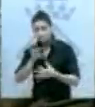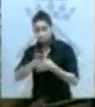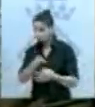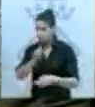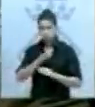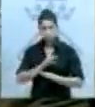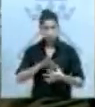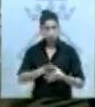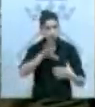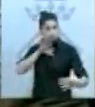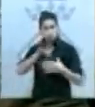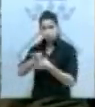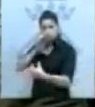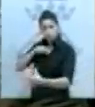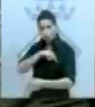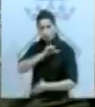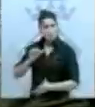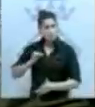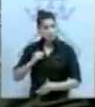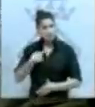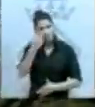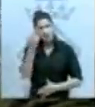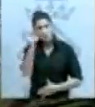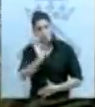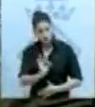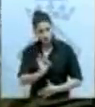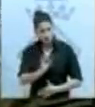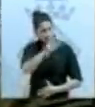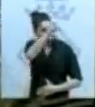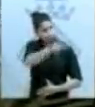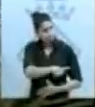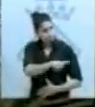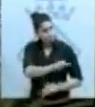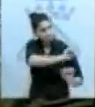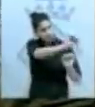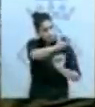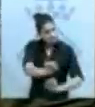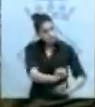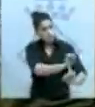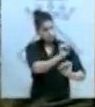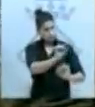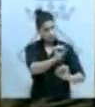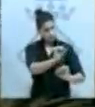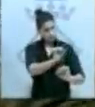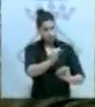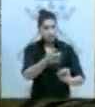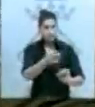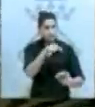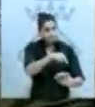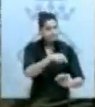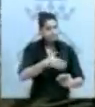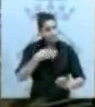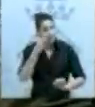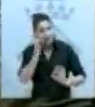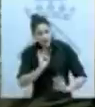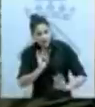afiliación, puesto que nuestro interés no es otro que el de la defensa de las personas víctimas de riesgos psicosociales en todos sus